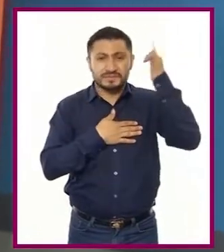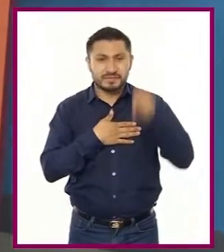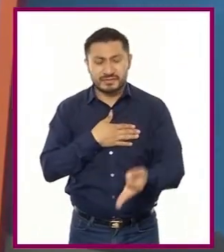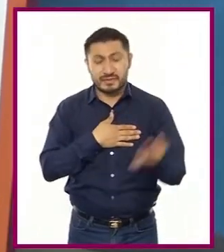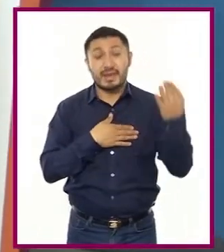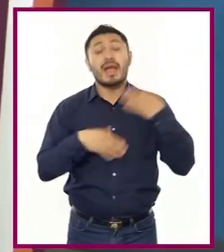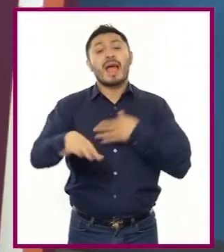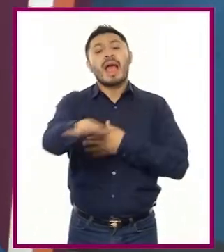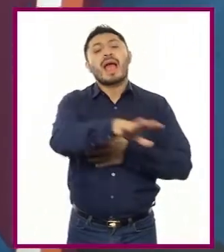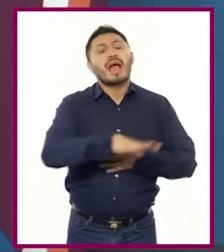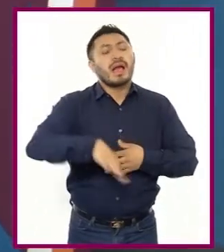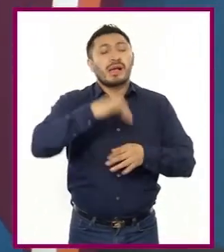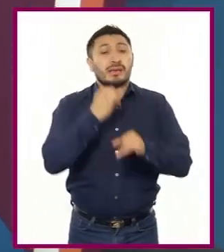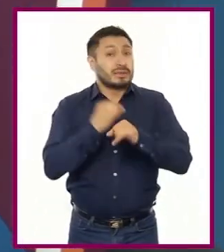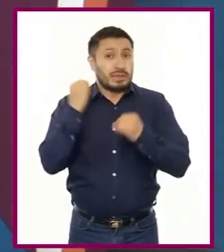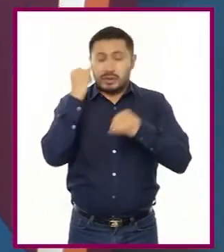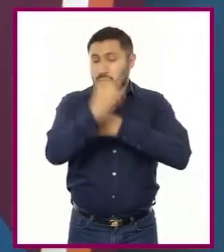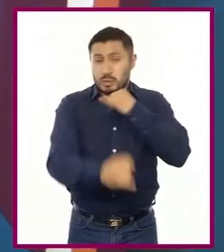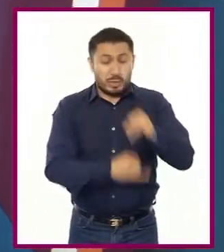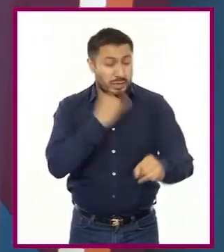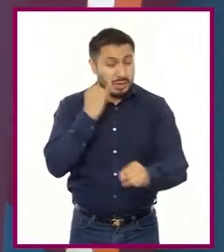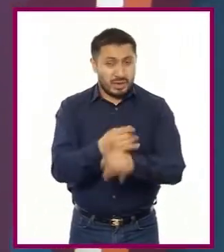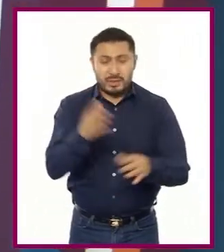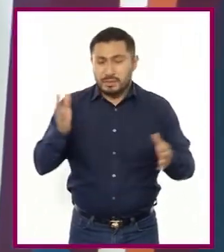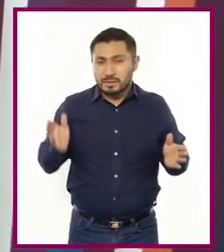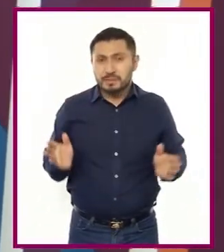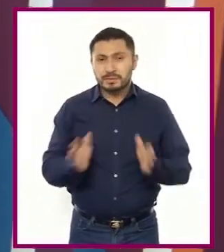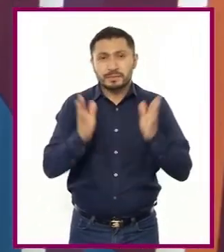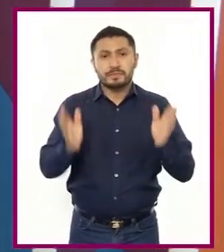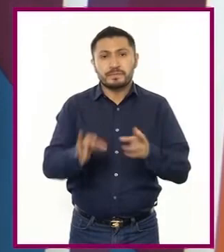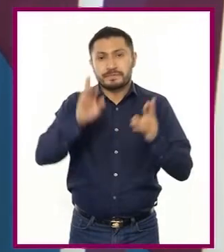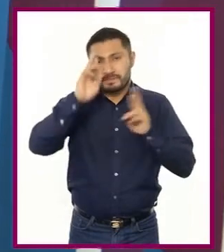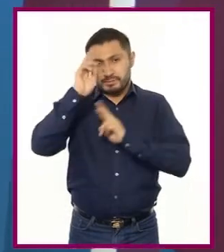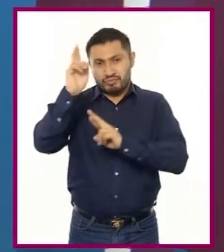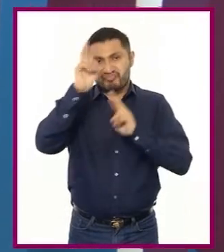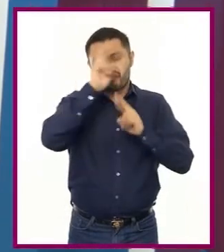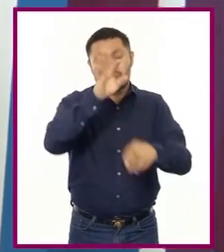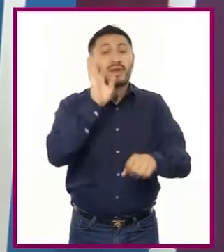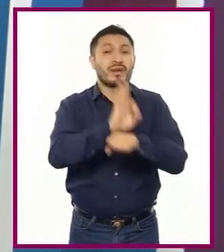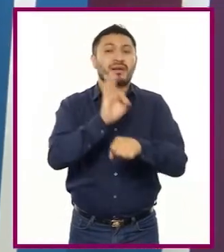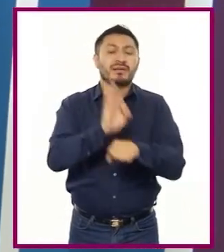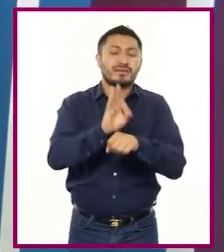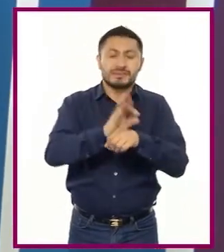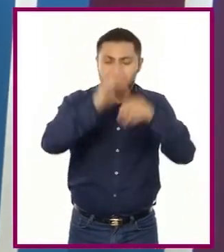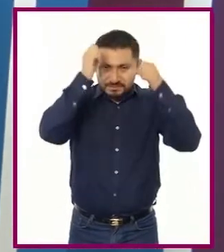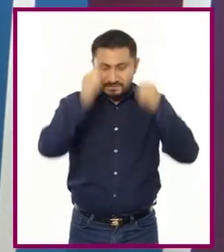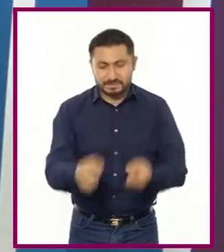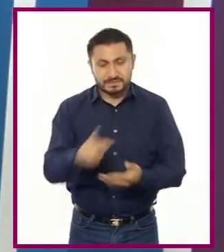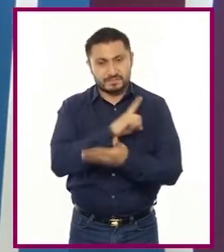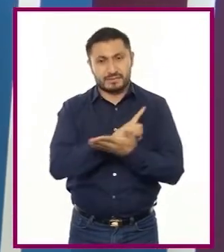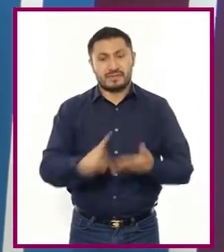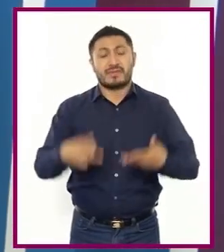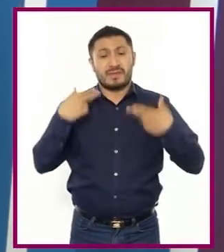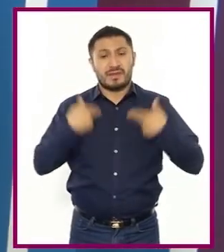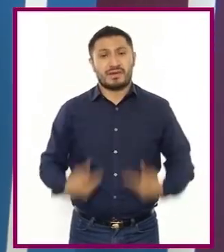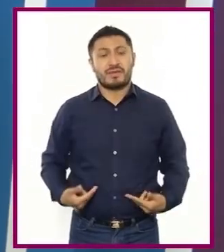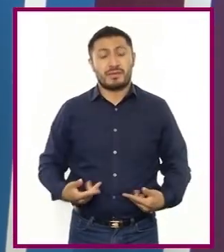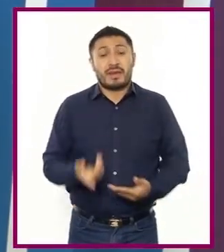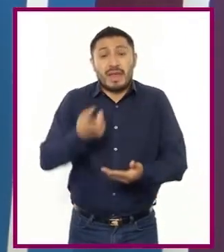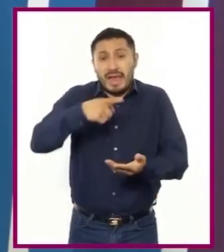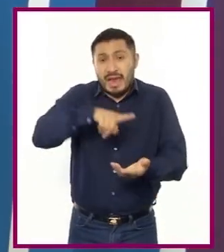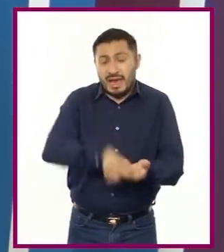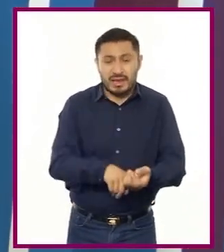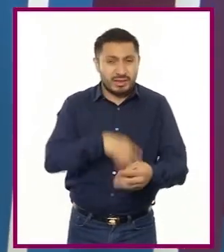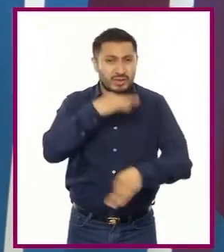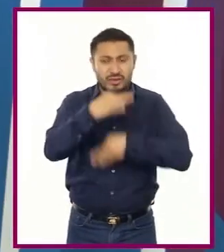la comunidad internacional de promover, respetar, proteger y garantizar los derechos humanos contenidos